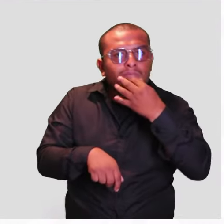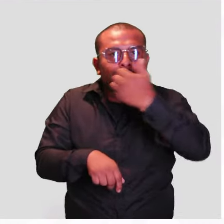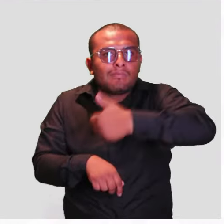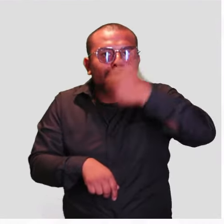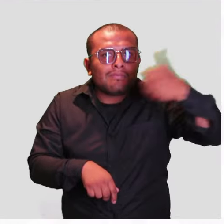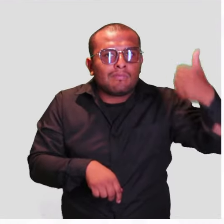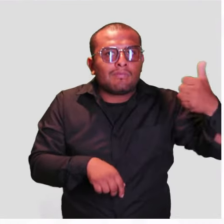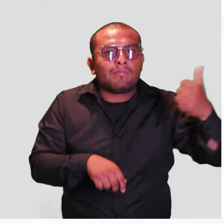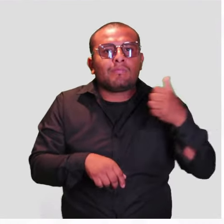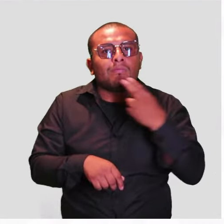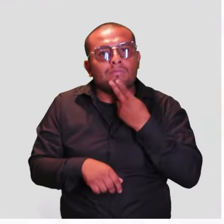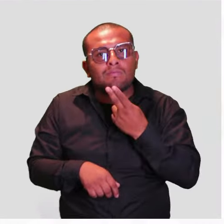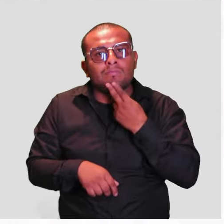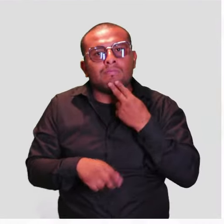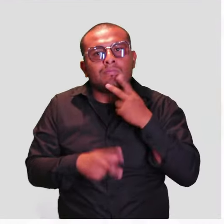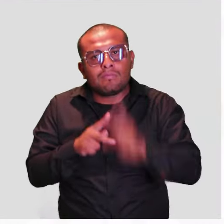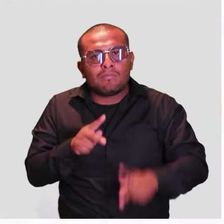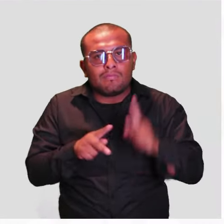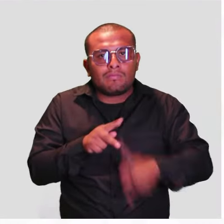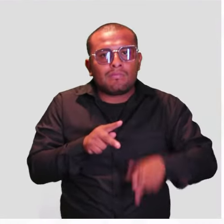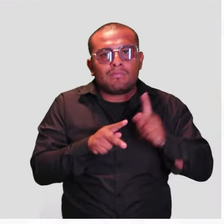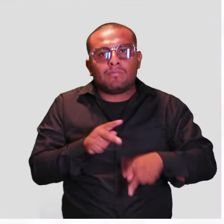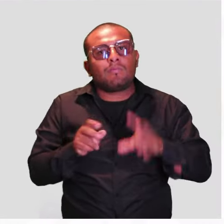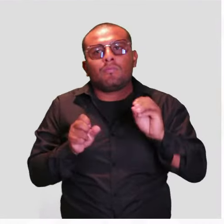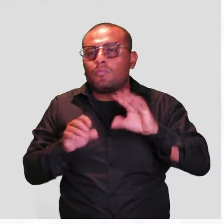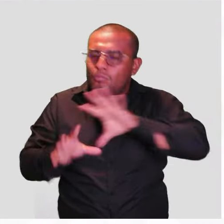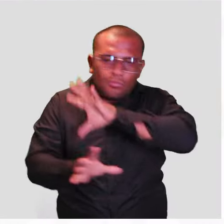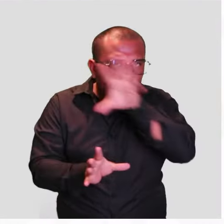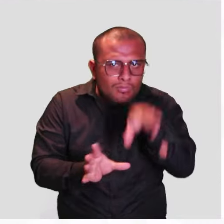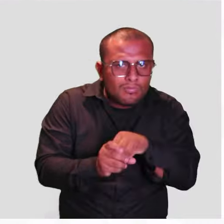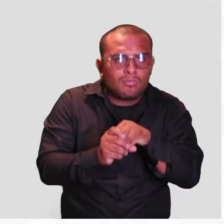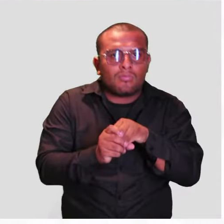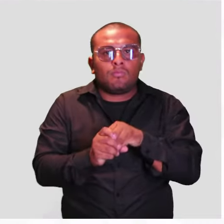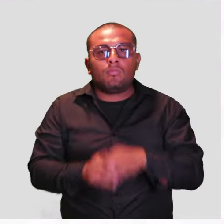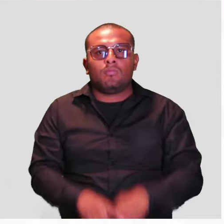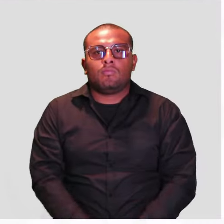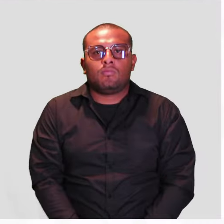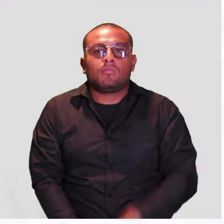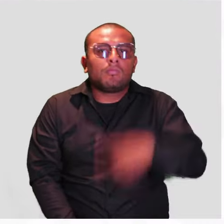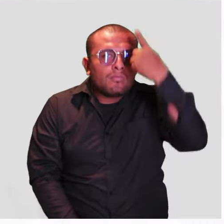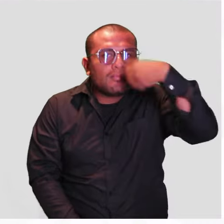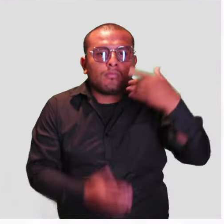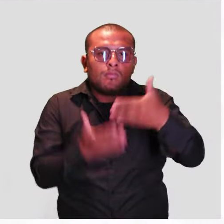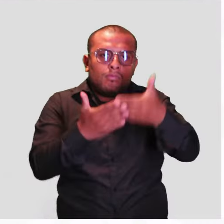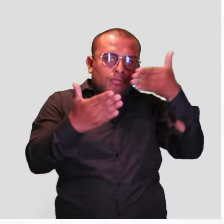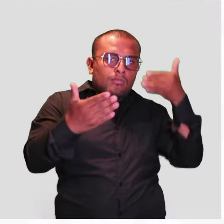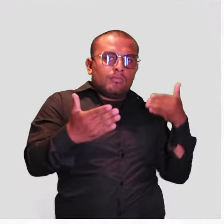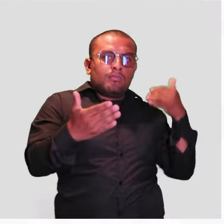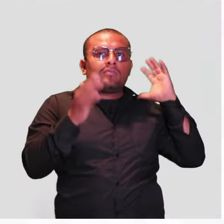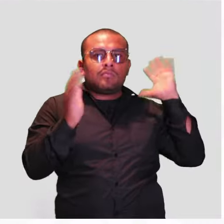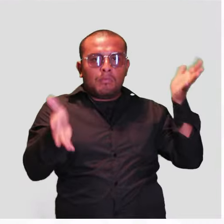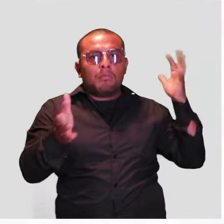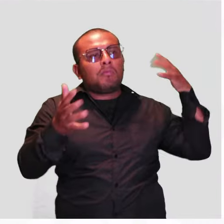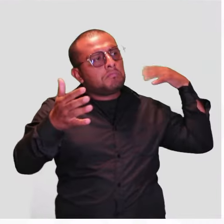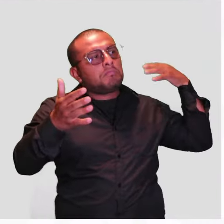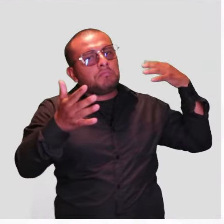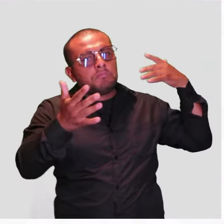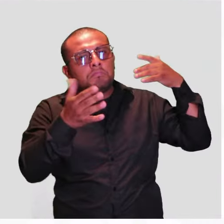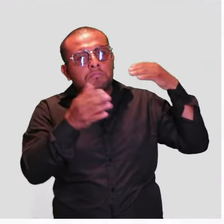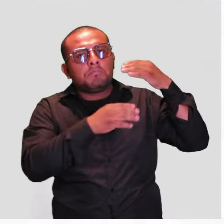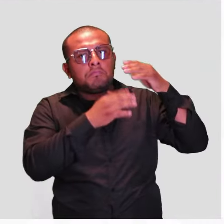intervenciones para retomar temas que pudieron haber tocado en los subsegmentos anteriores, para